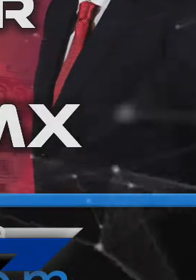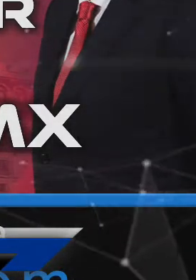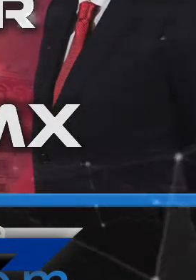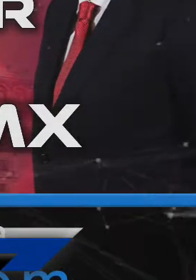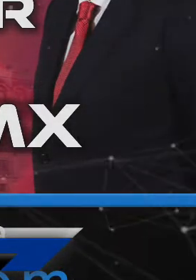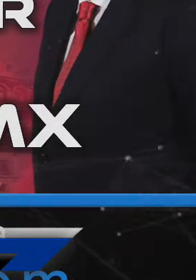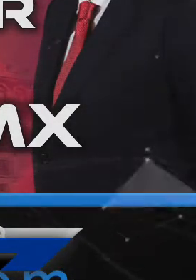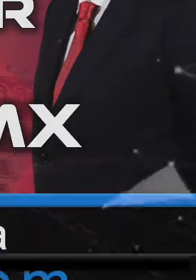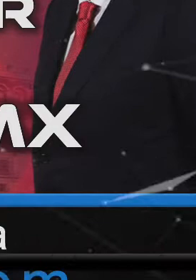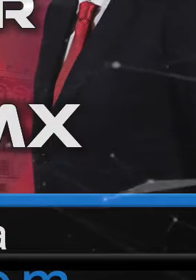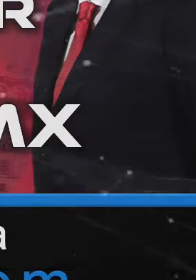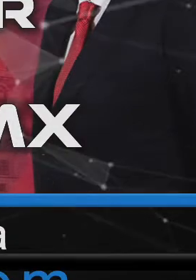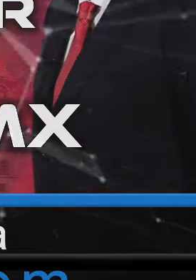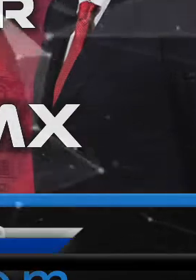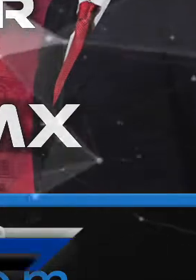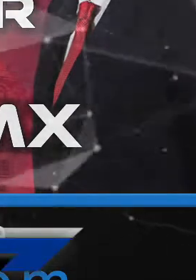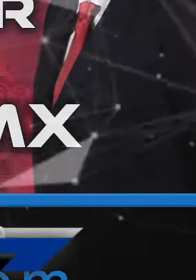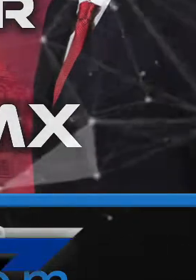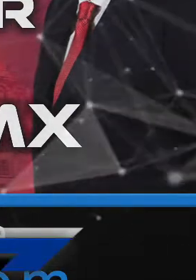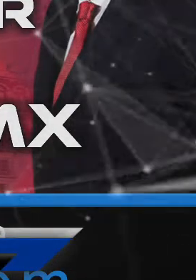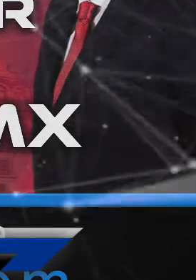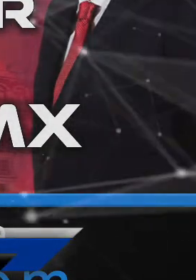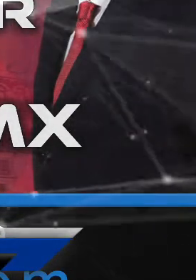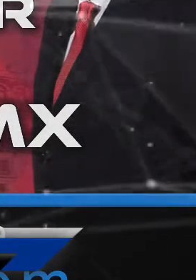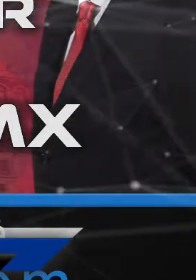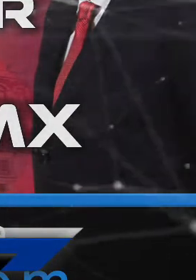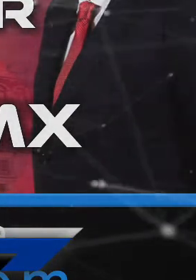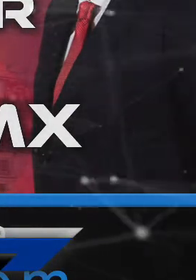Manuel López Obrador en cinco minutos o menos.